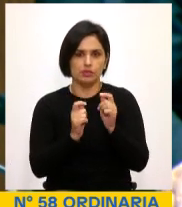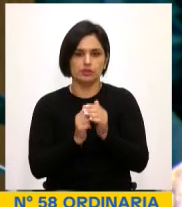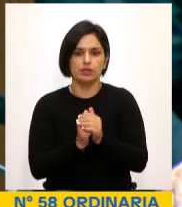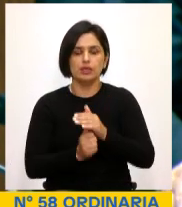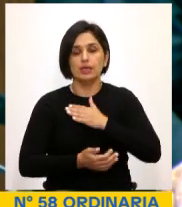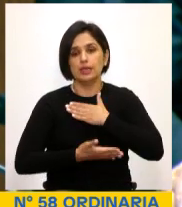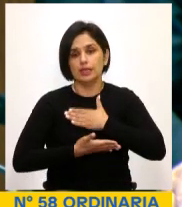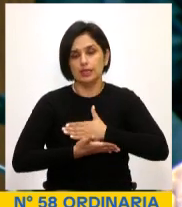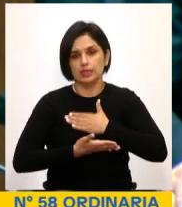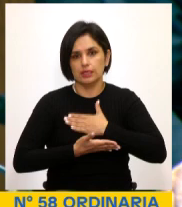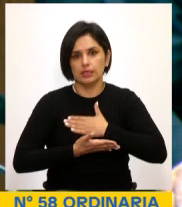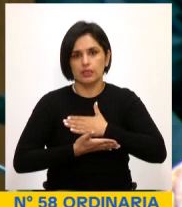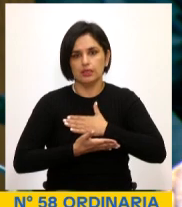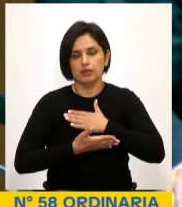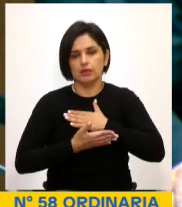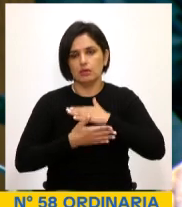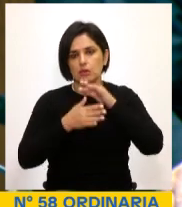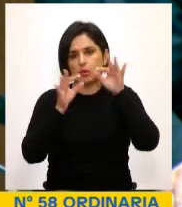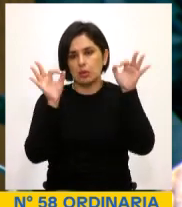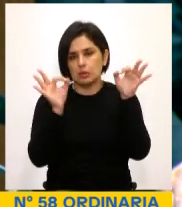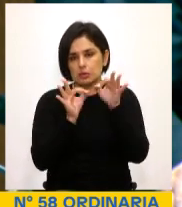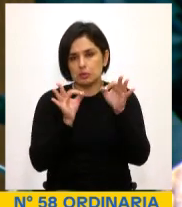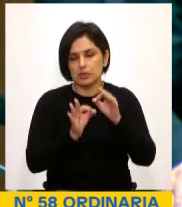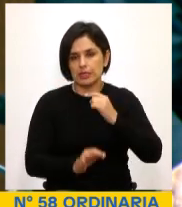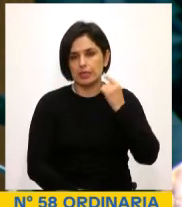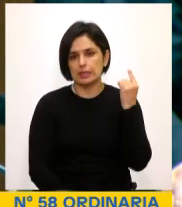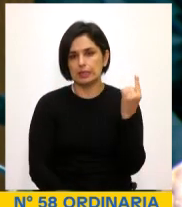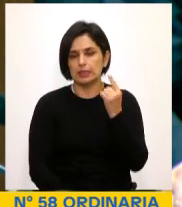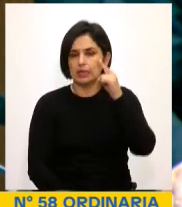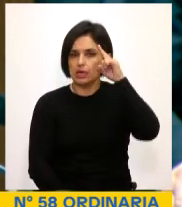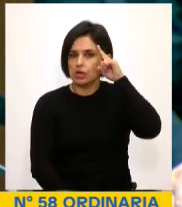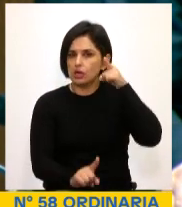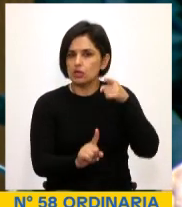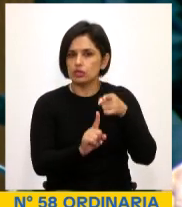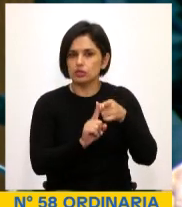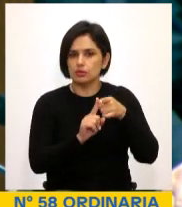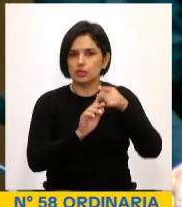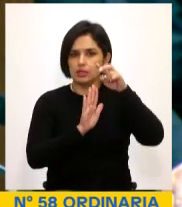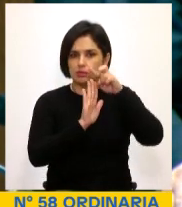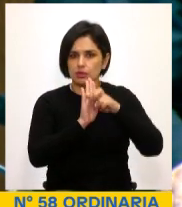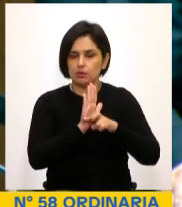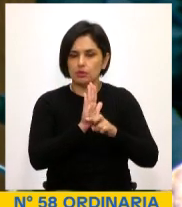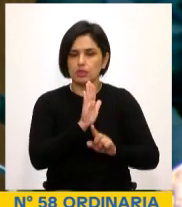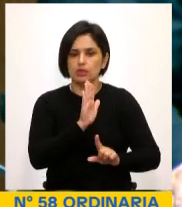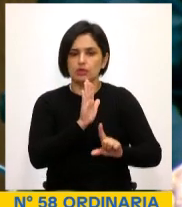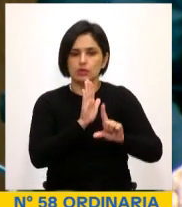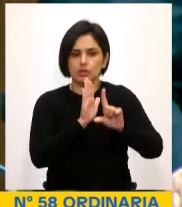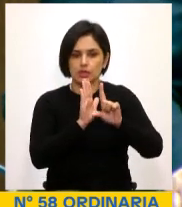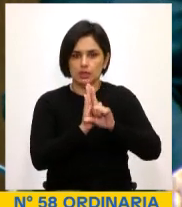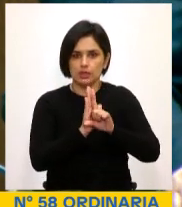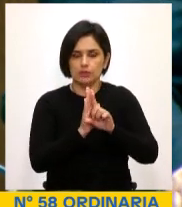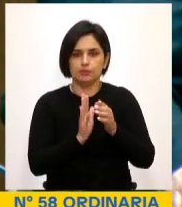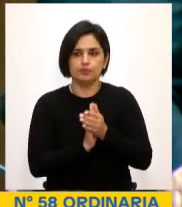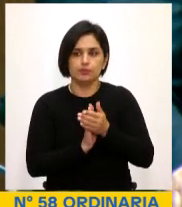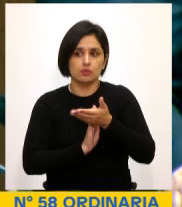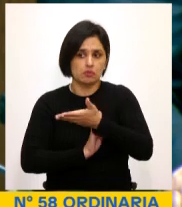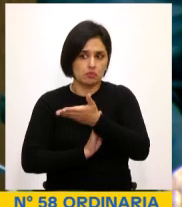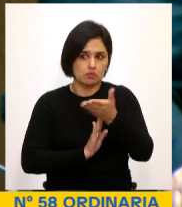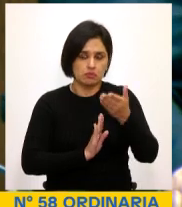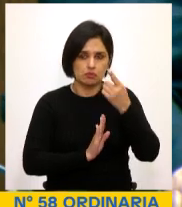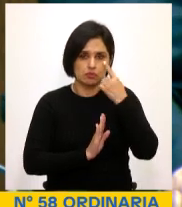señalar en grandes líneas los objetivos del proyecto de ley para el conocimiento de sus